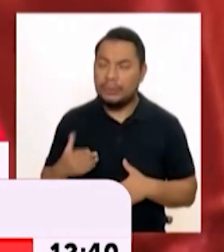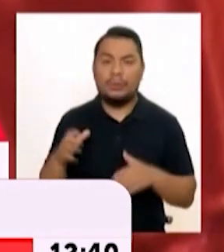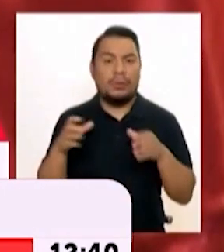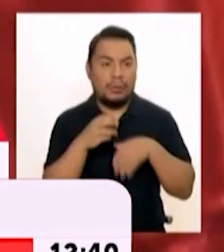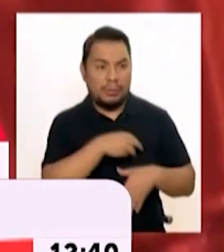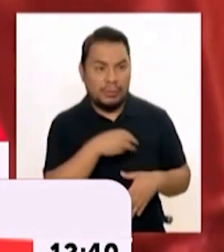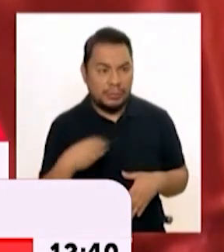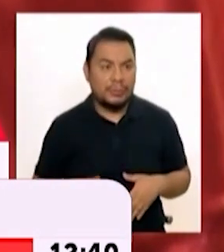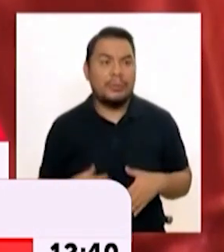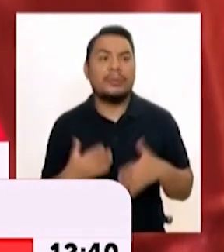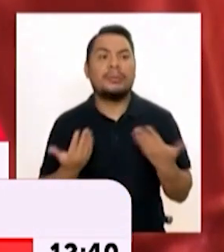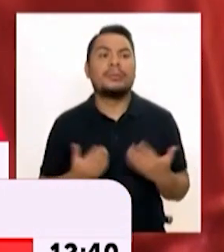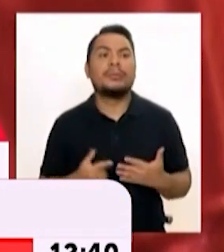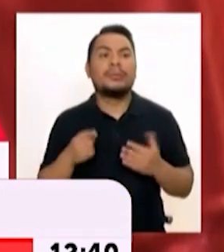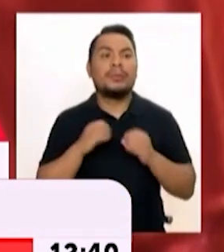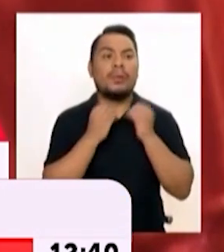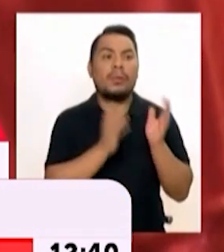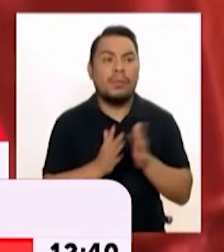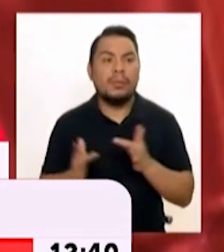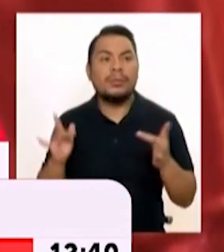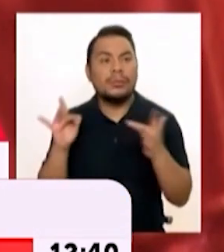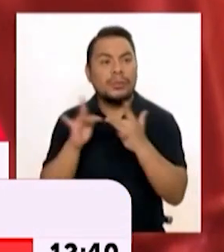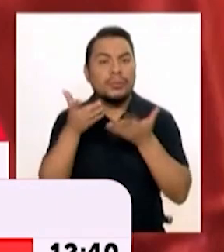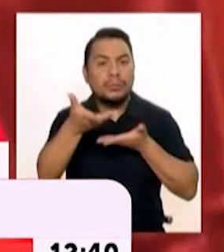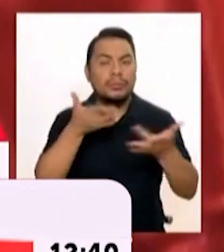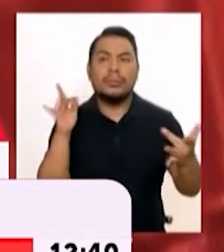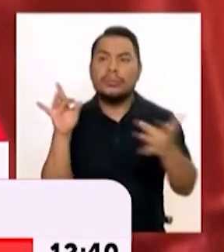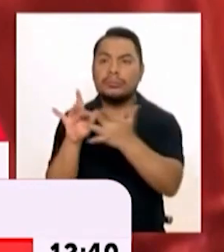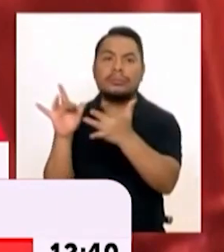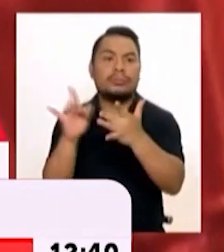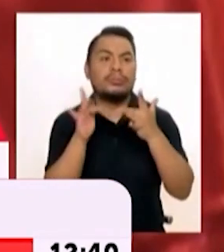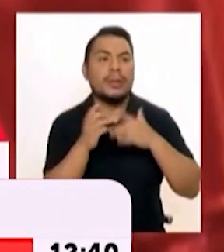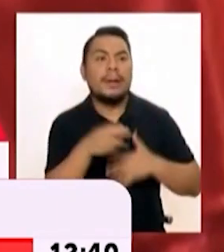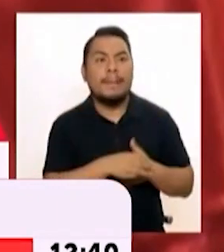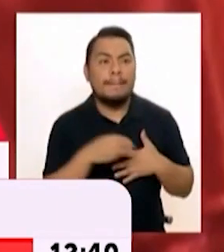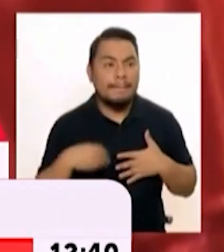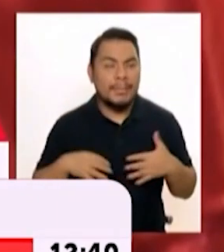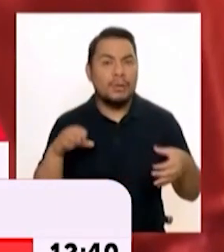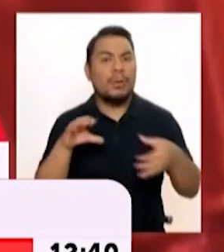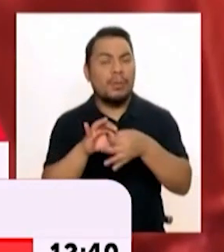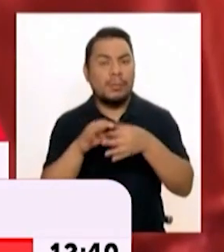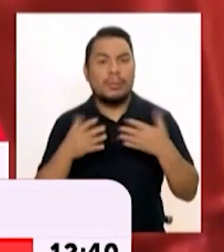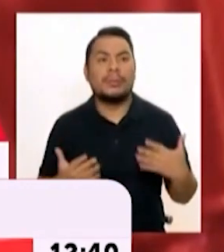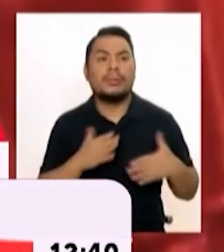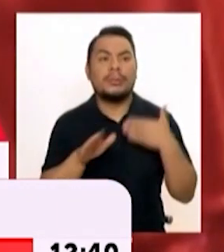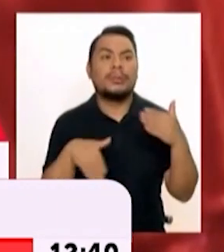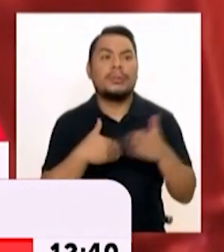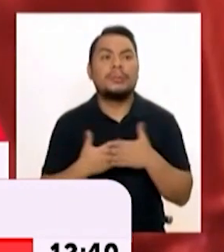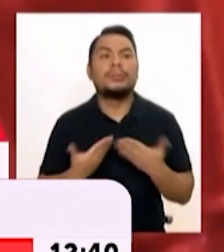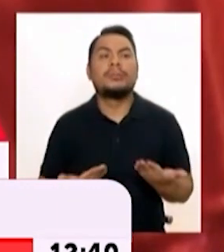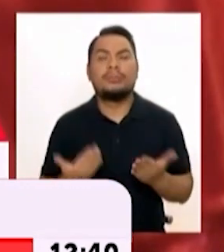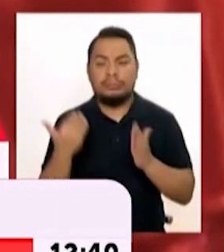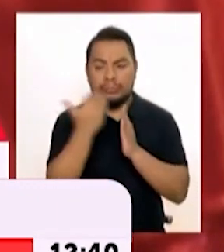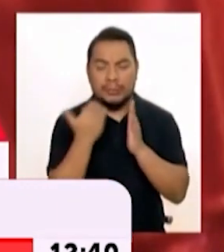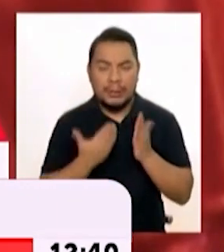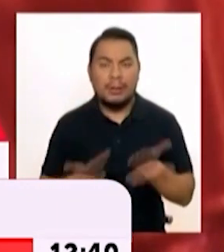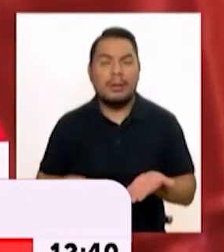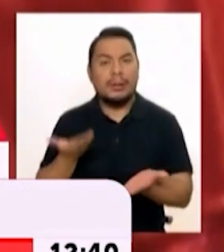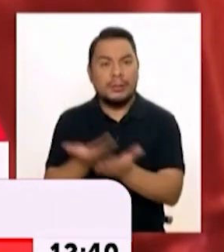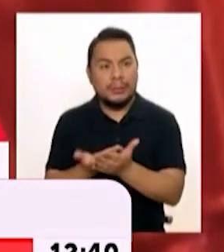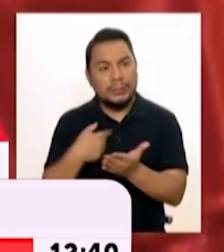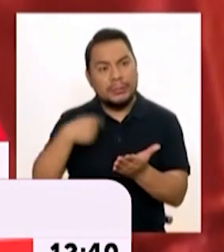más adelante los señores ministros, en todos los sectores, absolutamente en todos los sectores, estamos logrando importantes hitos en la